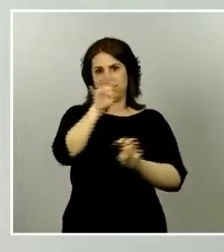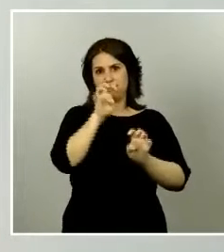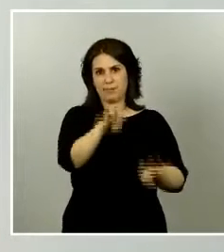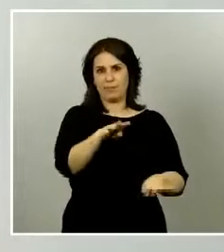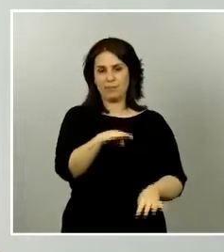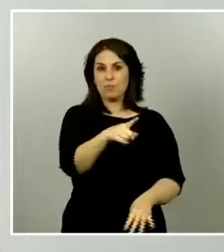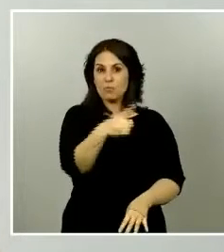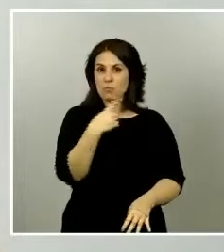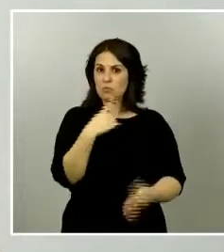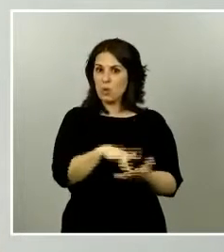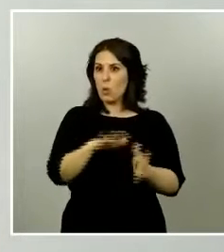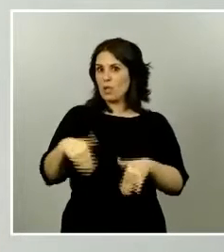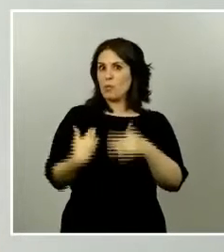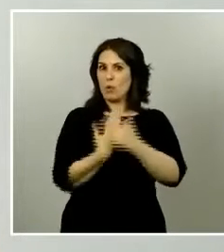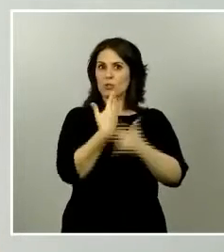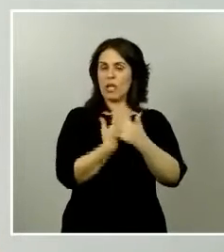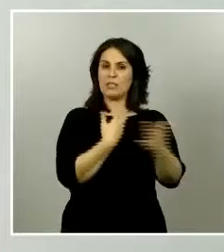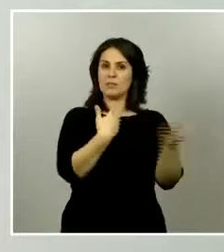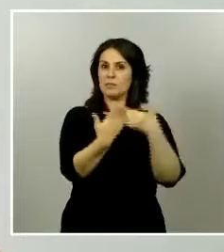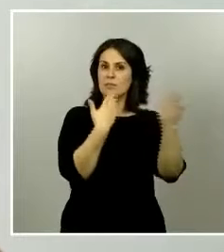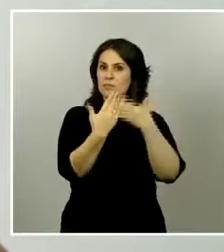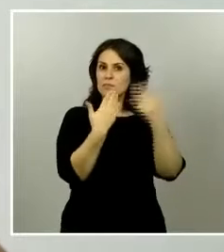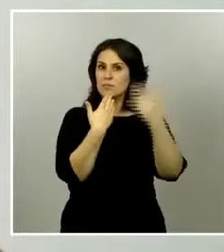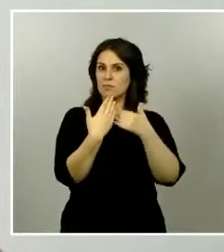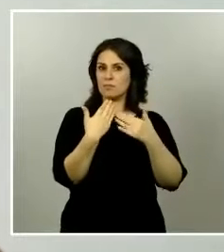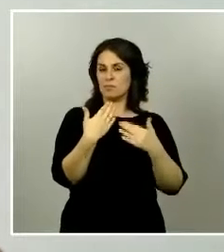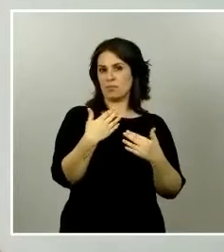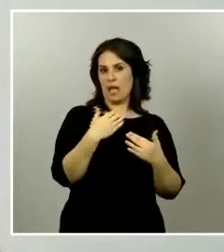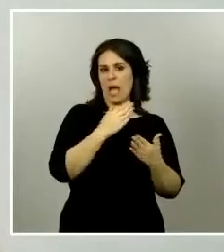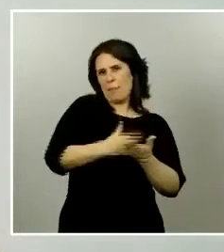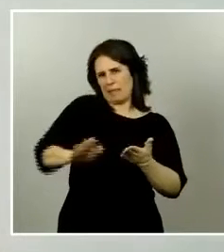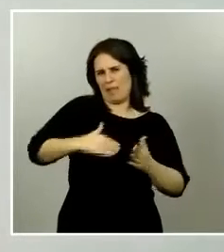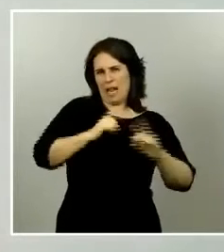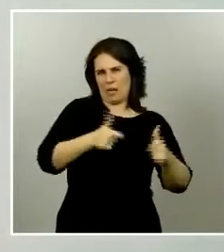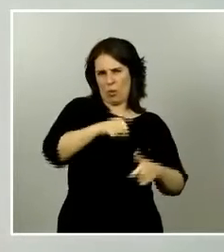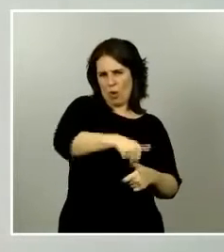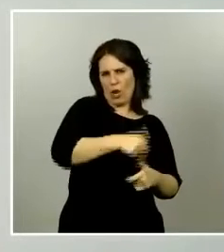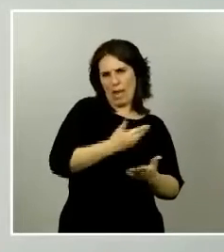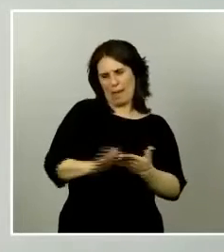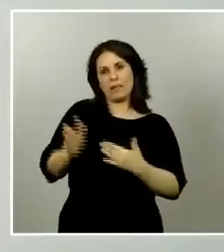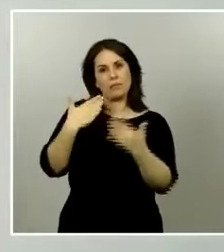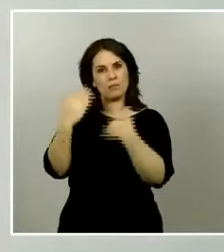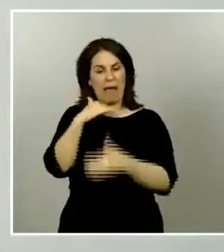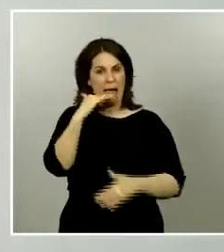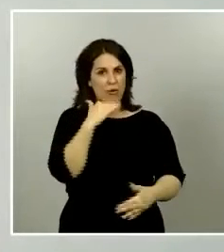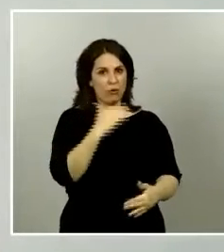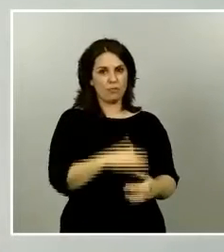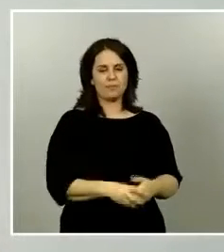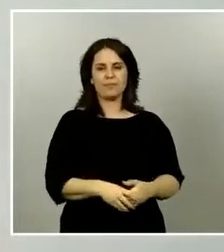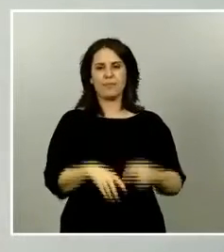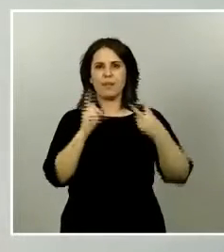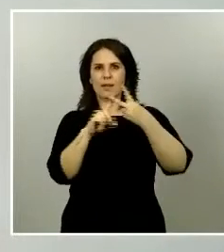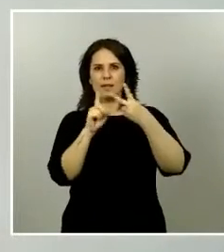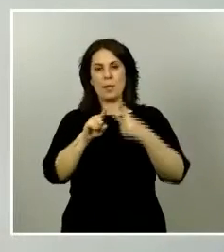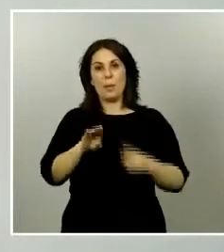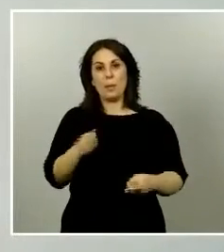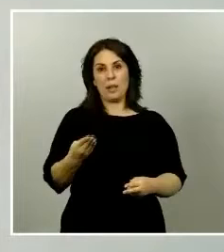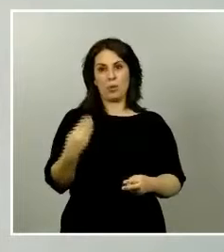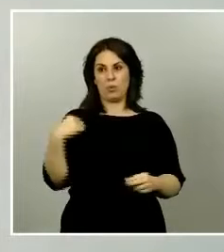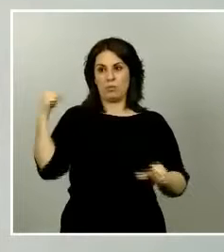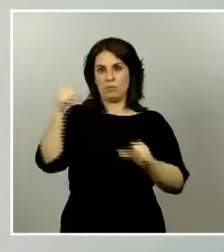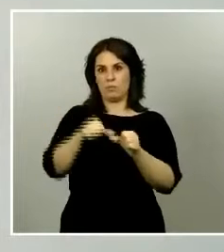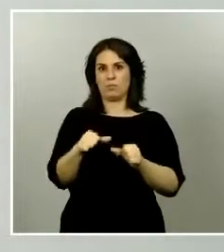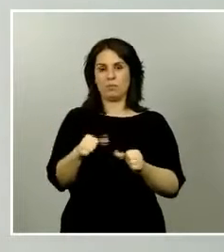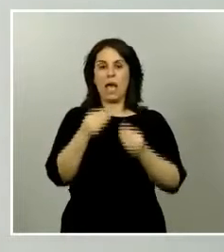les ha dado hasta ahora. No sé si han mantenido alguna conversación con el PNV en los últimos días, más allá de la reunión de hoy. Y después, en